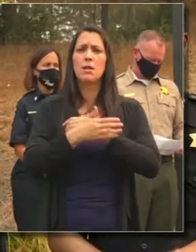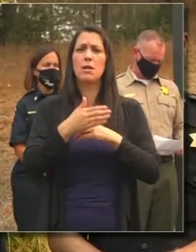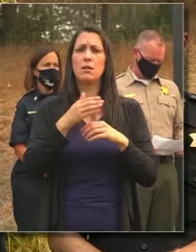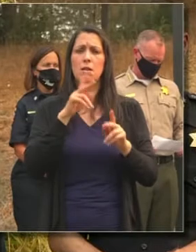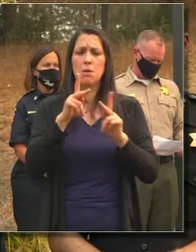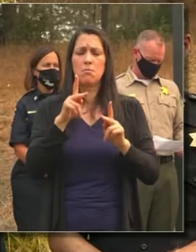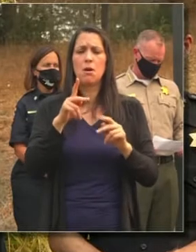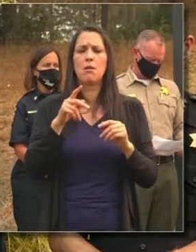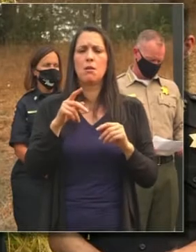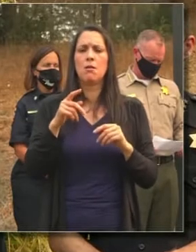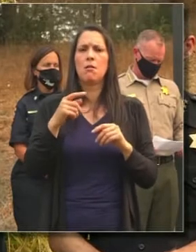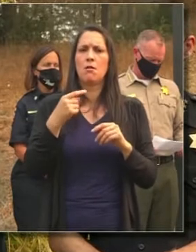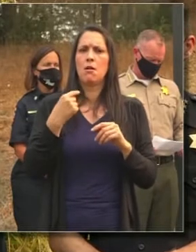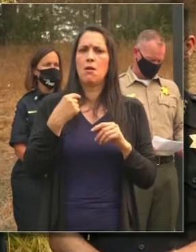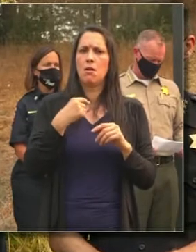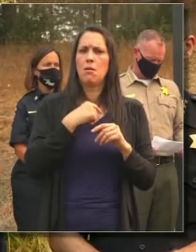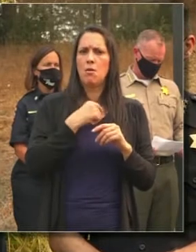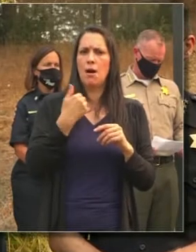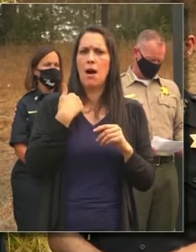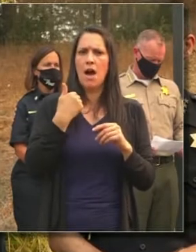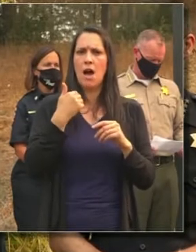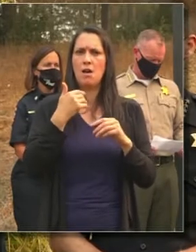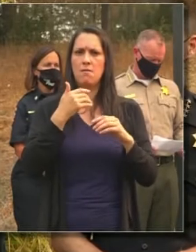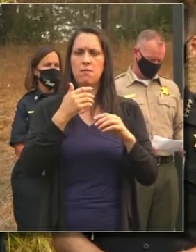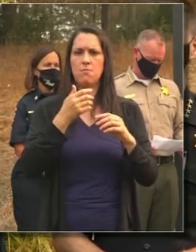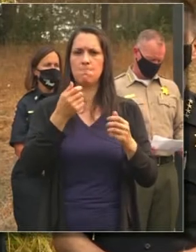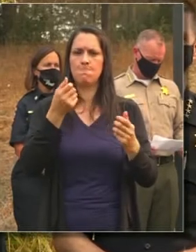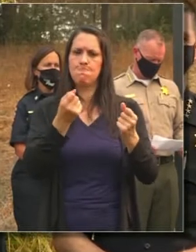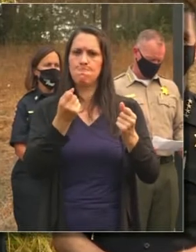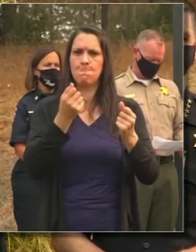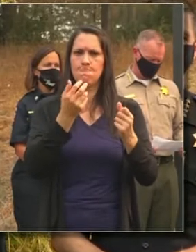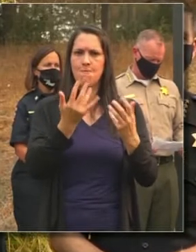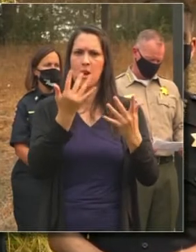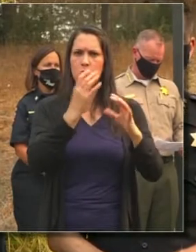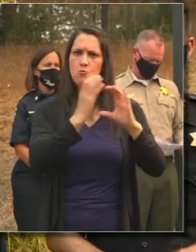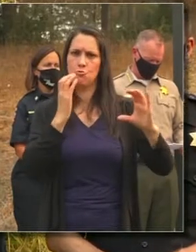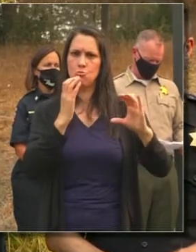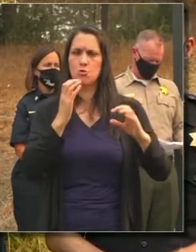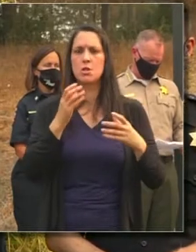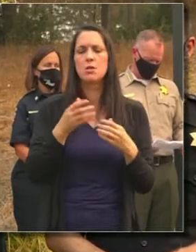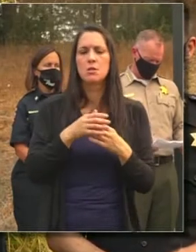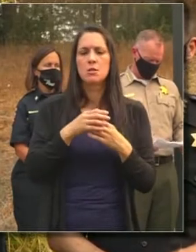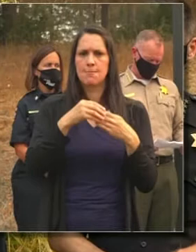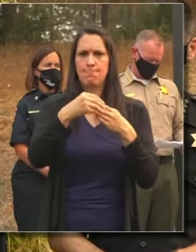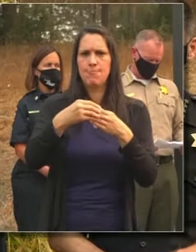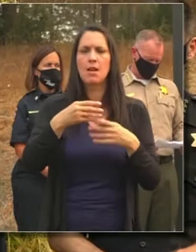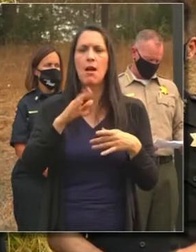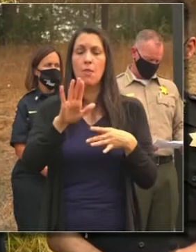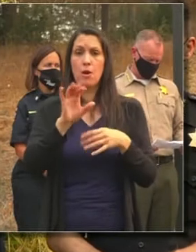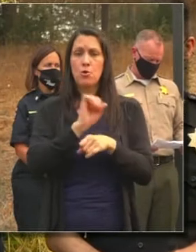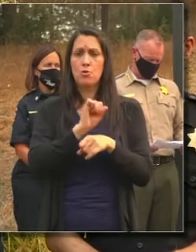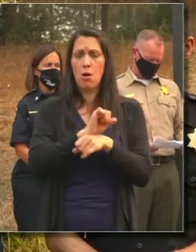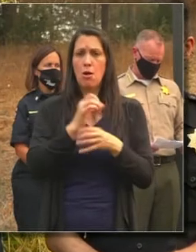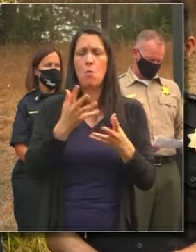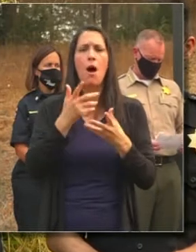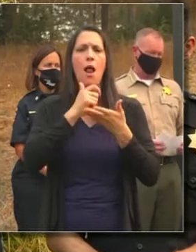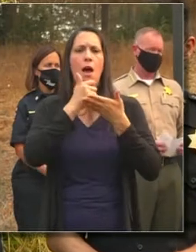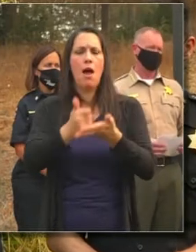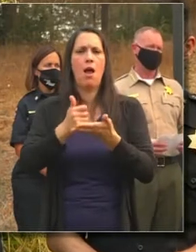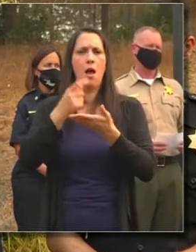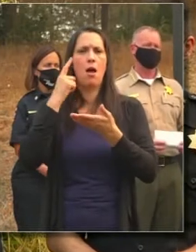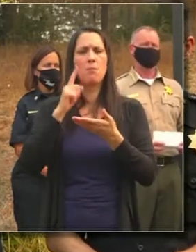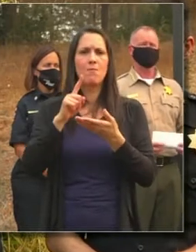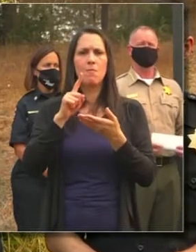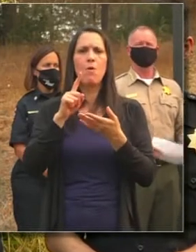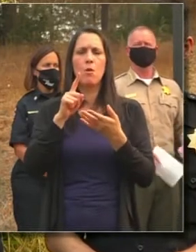fuimos capaces de aumentar el número de bomberos el número de camiones y el trabajo nuestro es ayudar simplemente